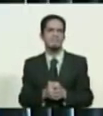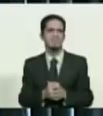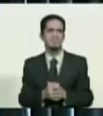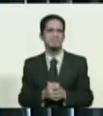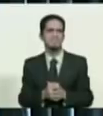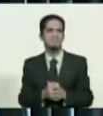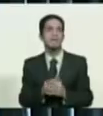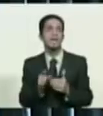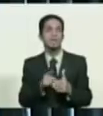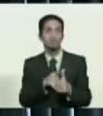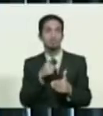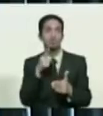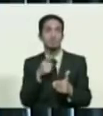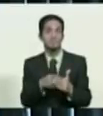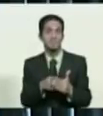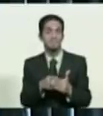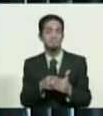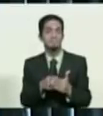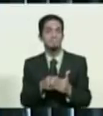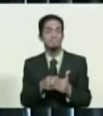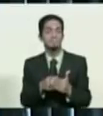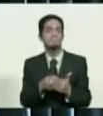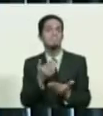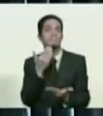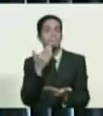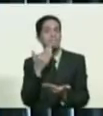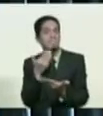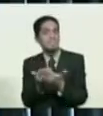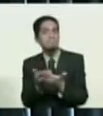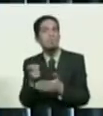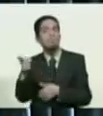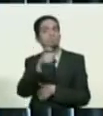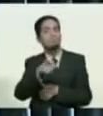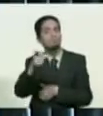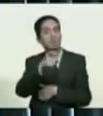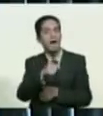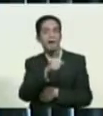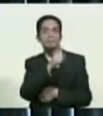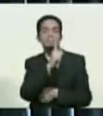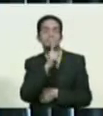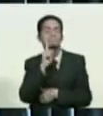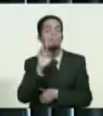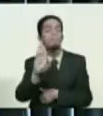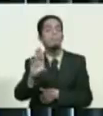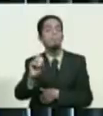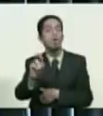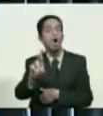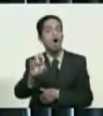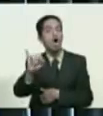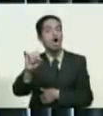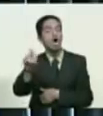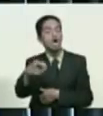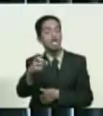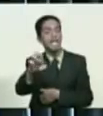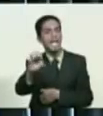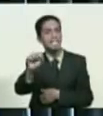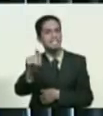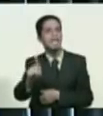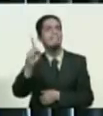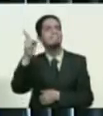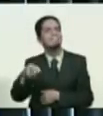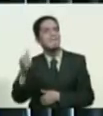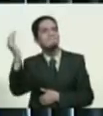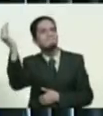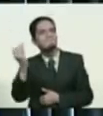eso que hemos solicitado código rojo para el señor Borges. Tiene que responder ante la justicia venezolana